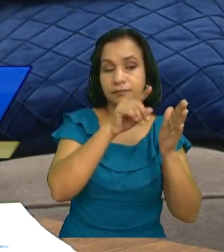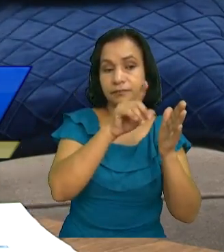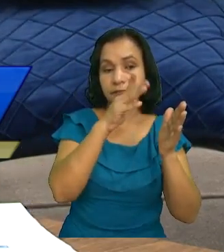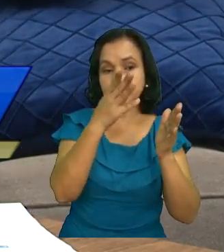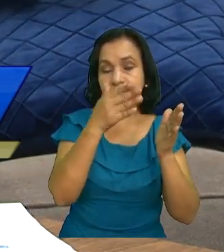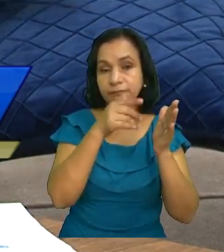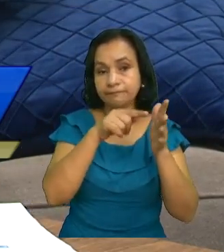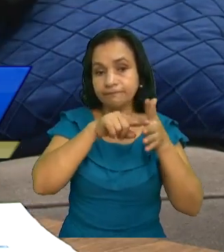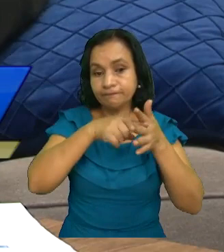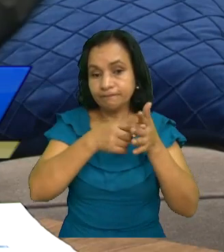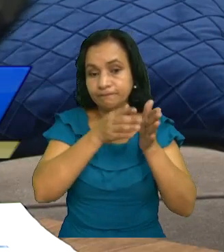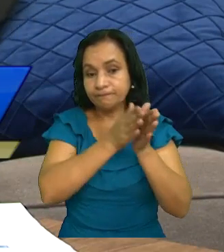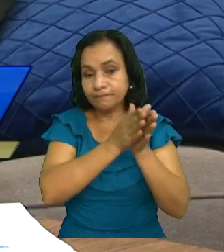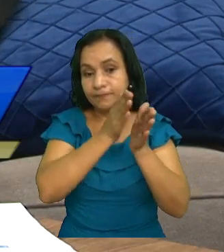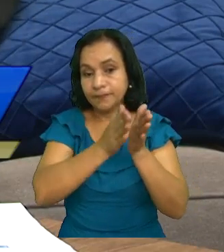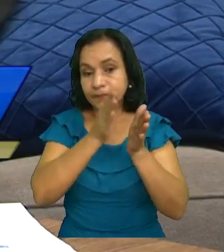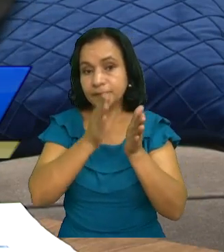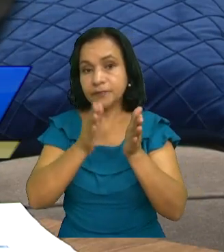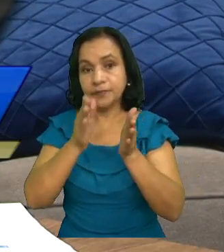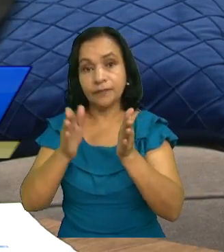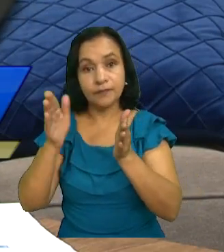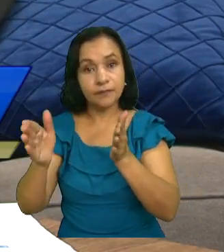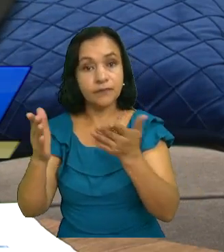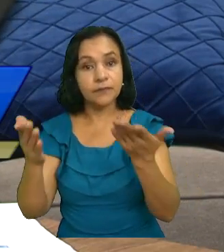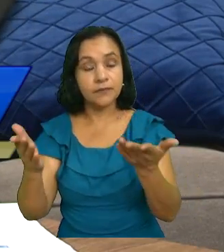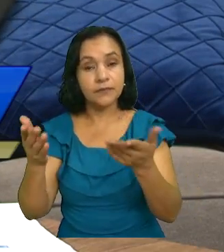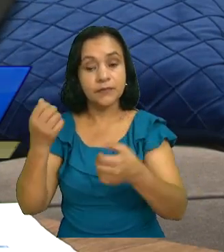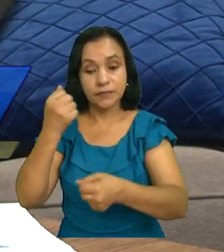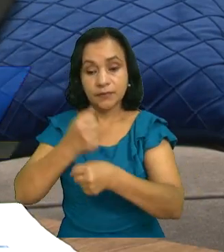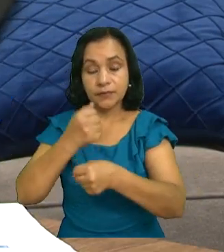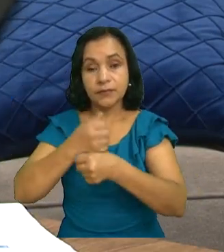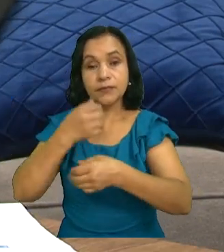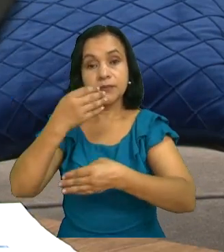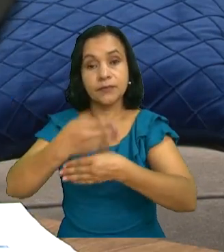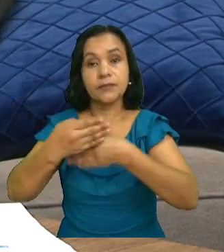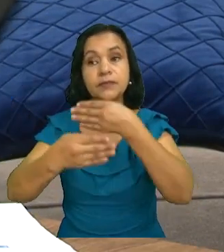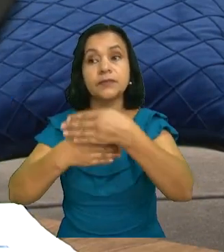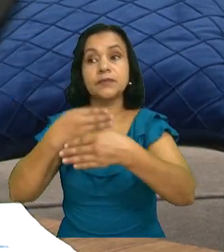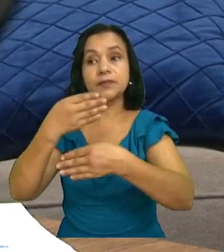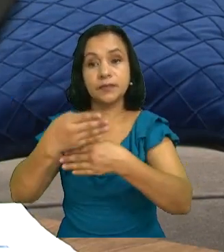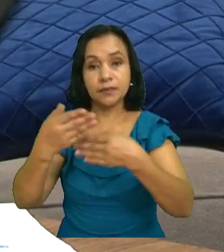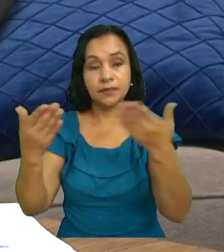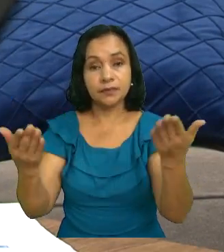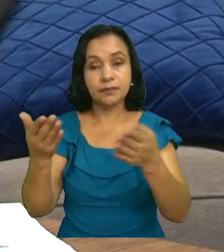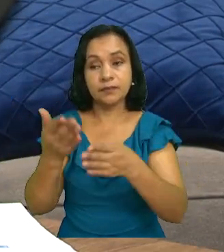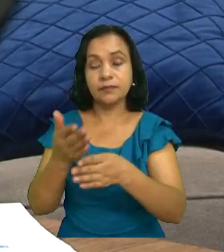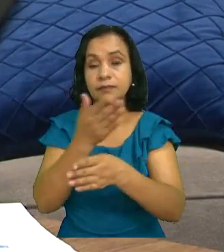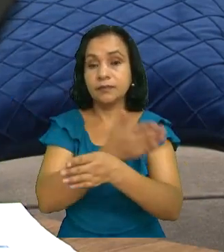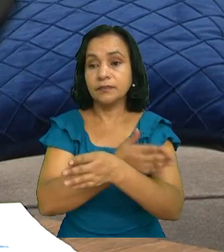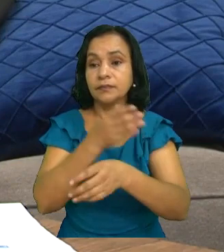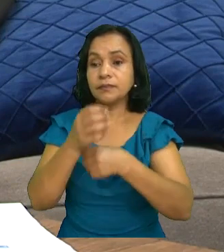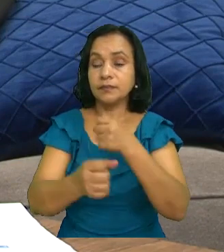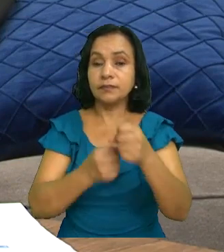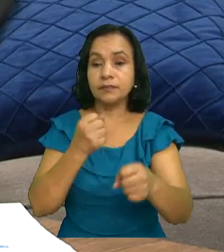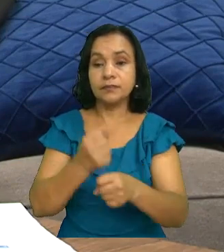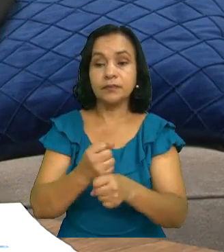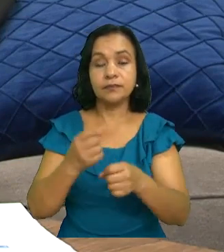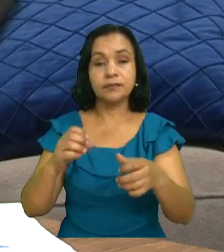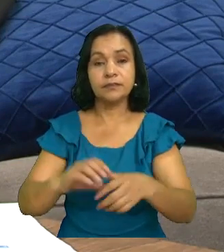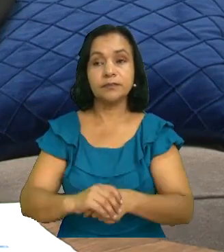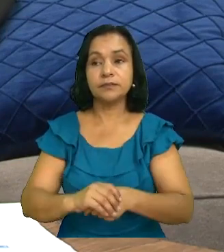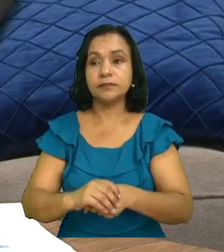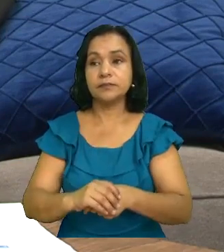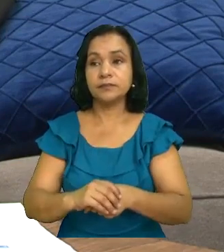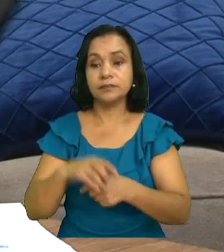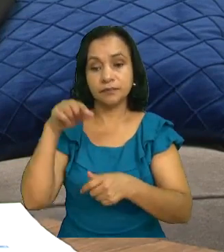2019, o sea, su proceso de ejecución comenzó en años anteriores y